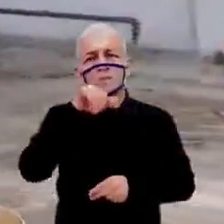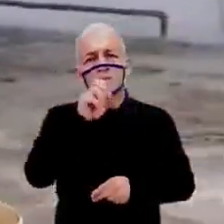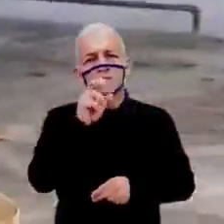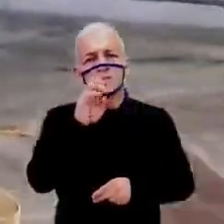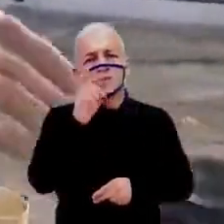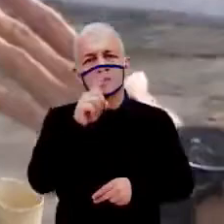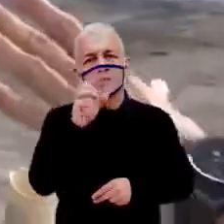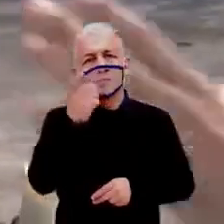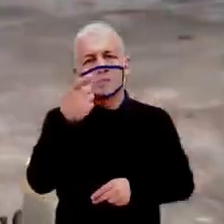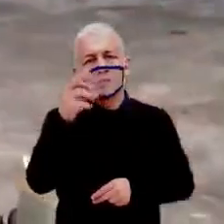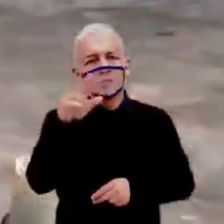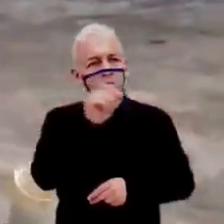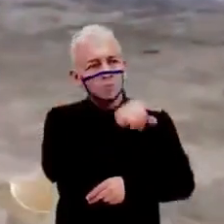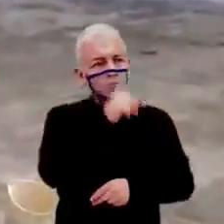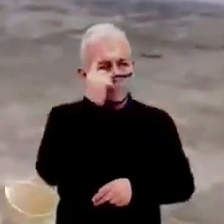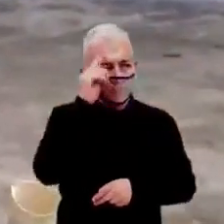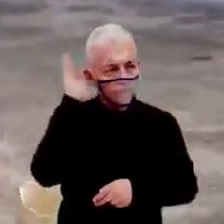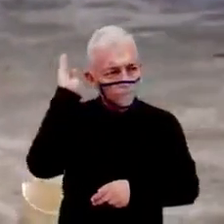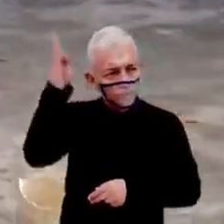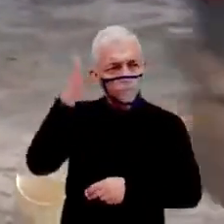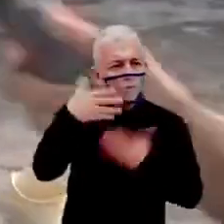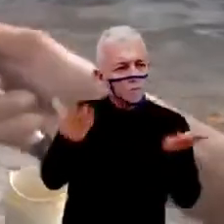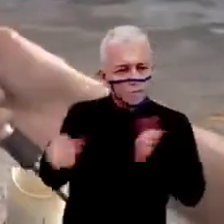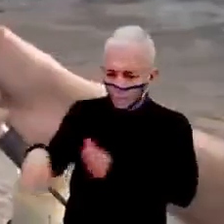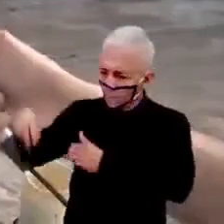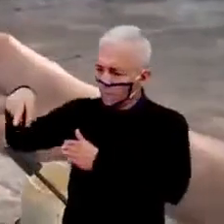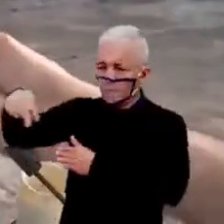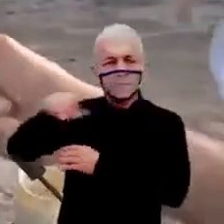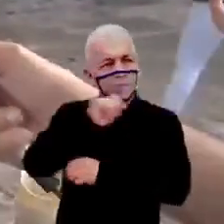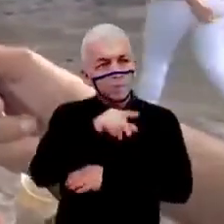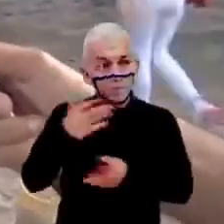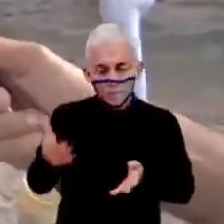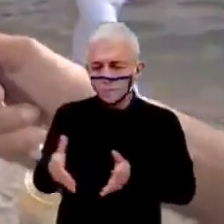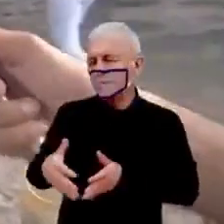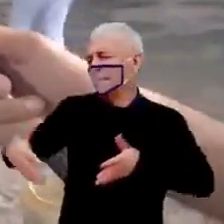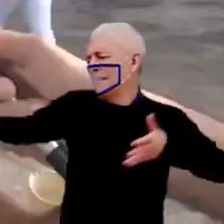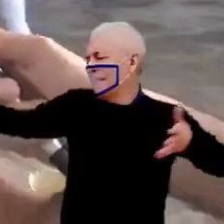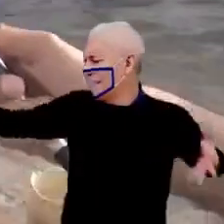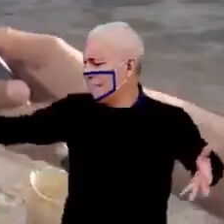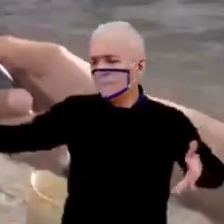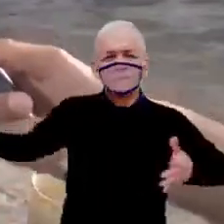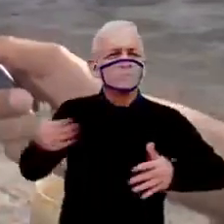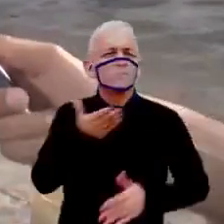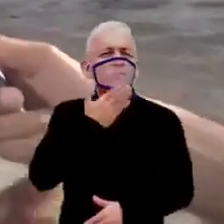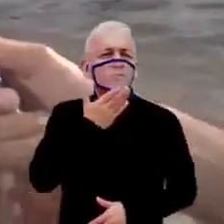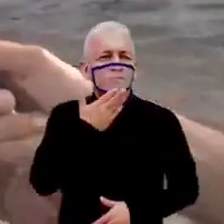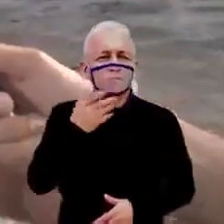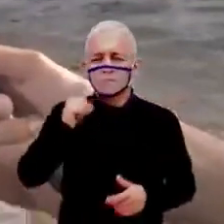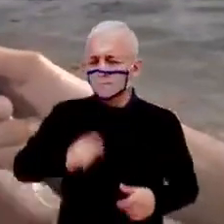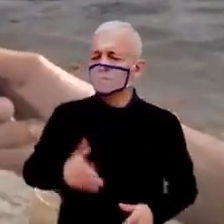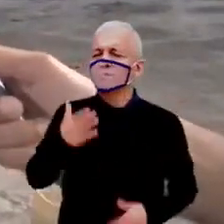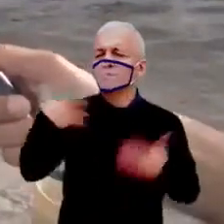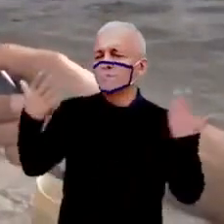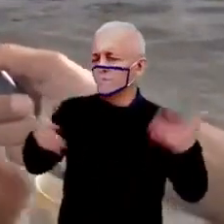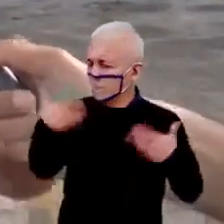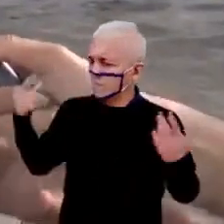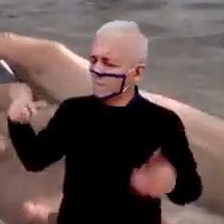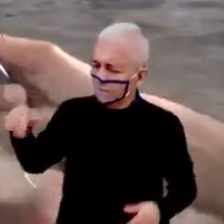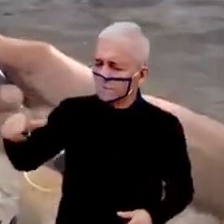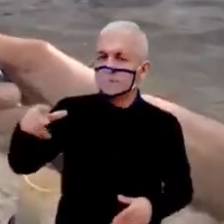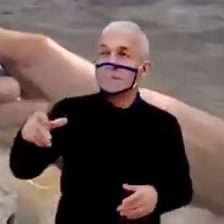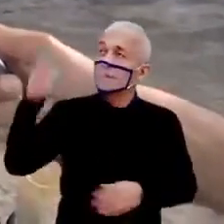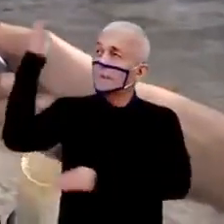García. José, ¿cómo te imaginas tú que deben ser los andenes en Barranquilla? Son bastante amplio, confortable, que la gente esté contenta,